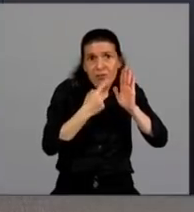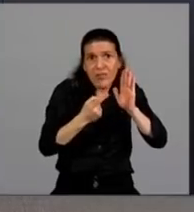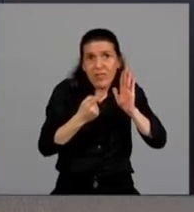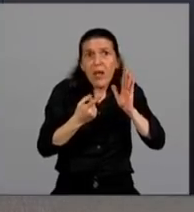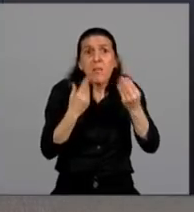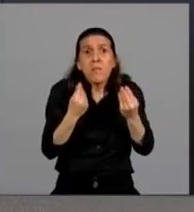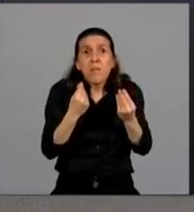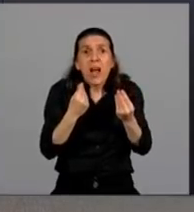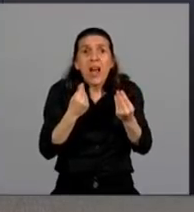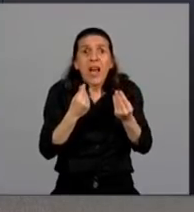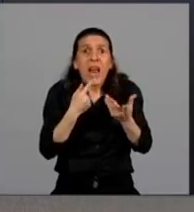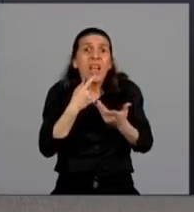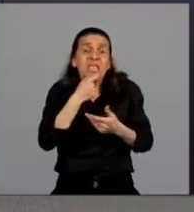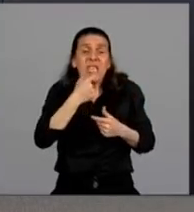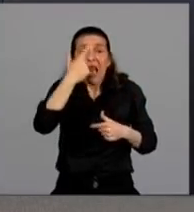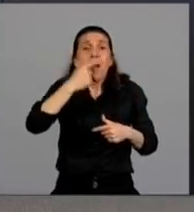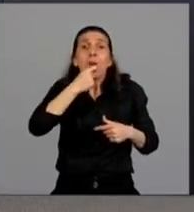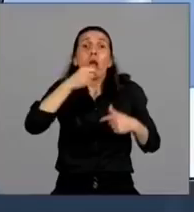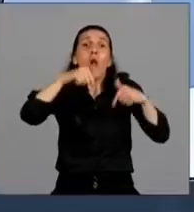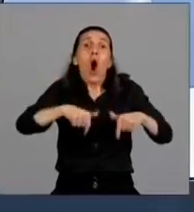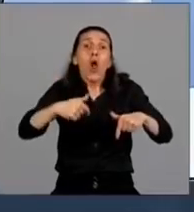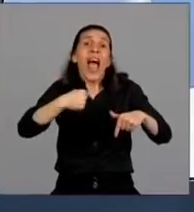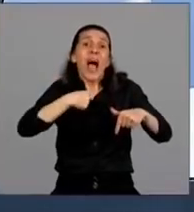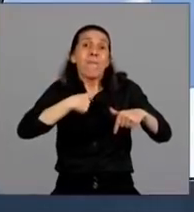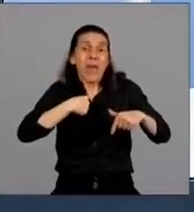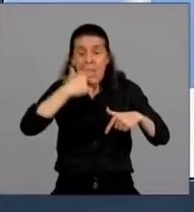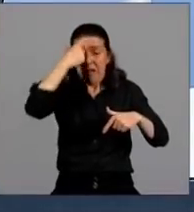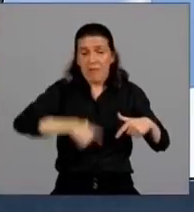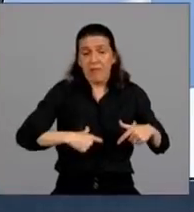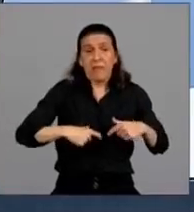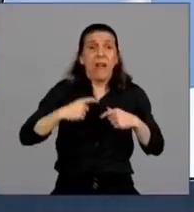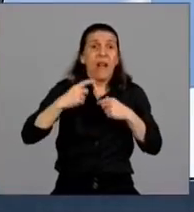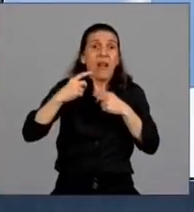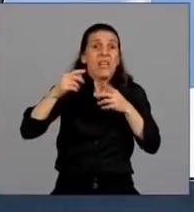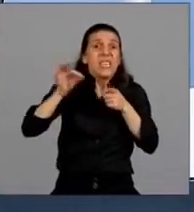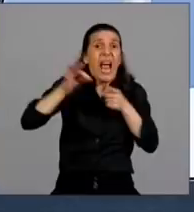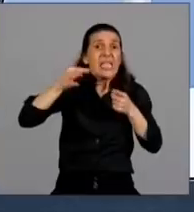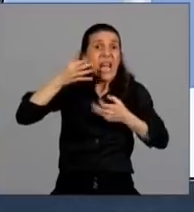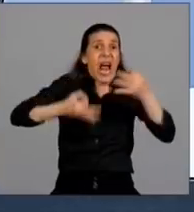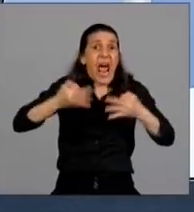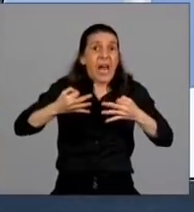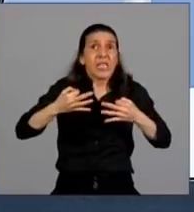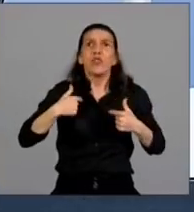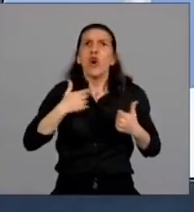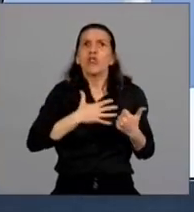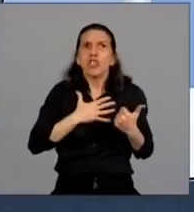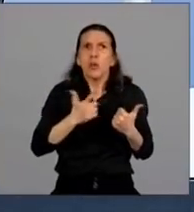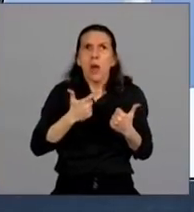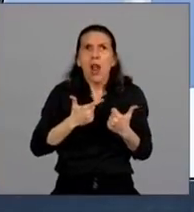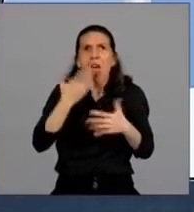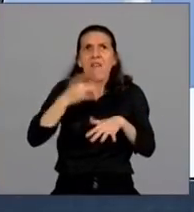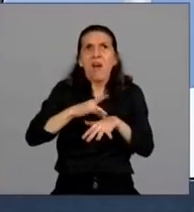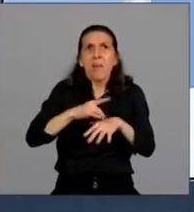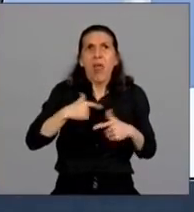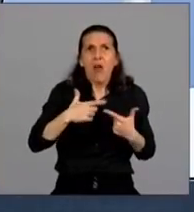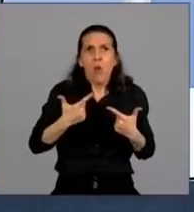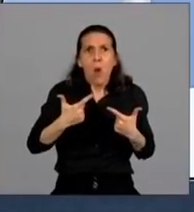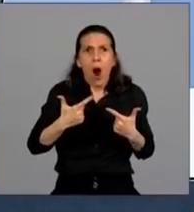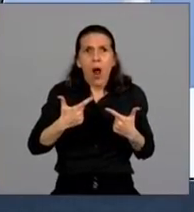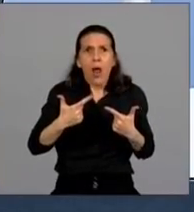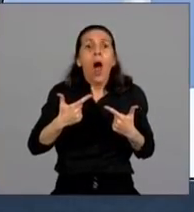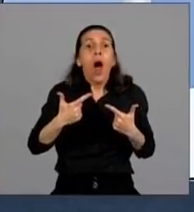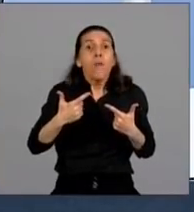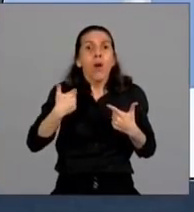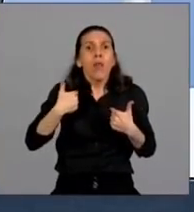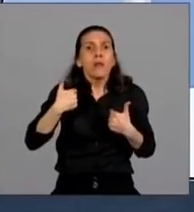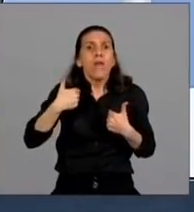pena, porque si me testearan hoy a mí y no tengo síntomas y no me da la enfermedad, mañana puede ser que se me